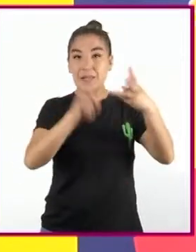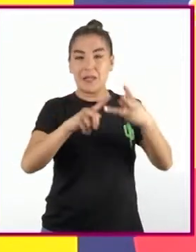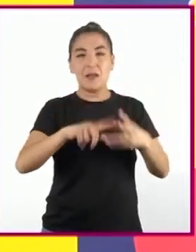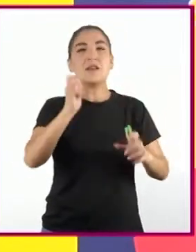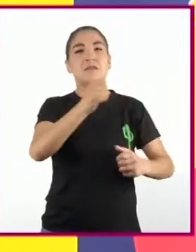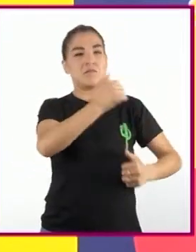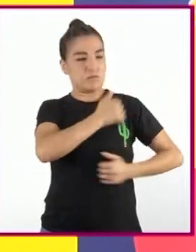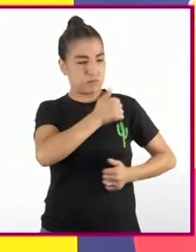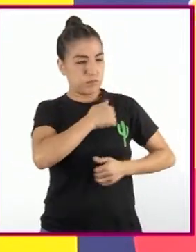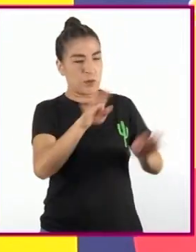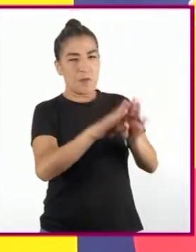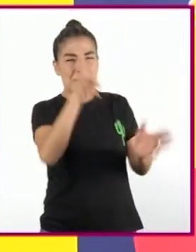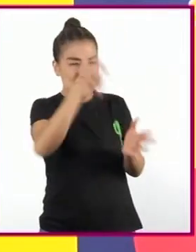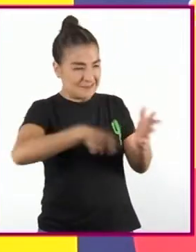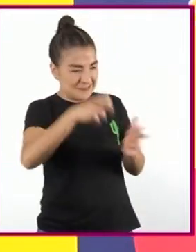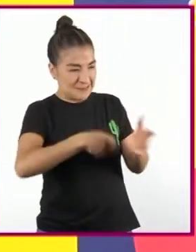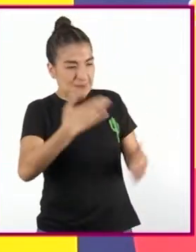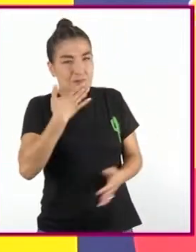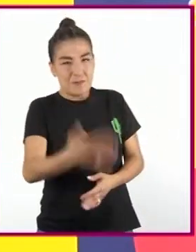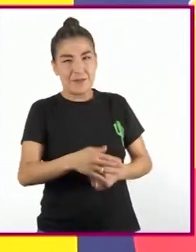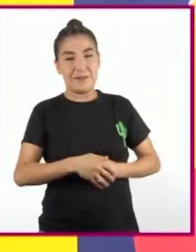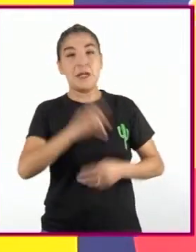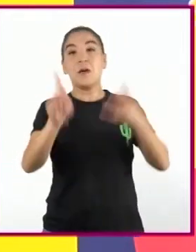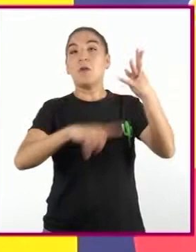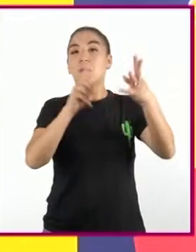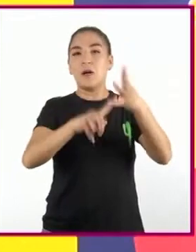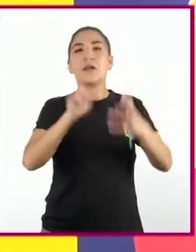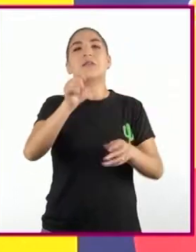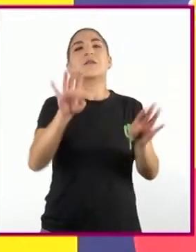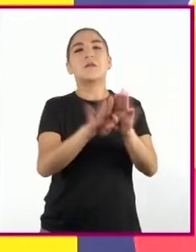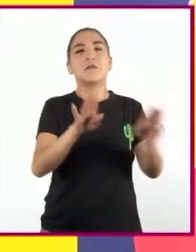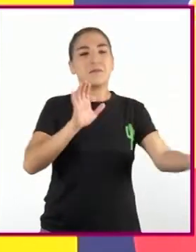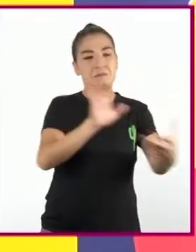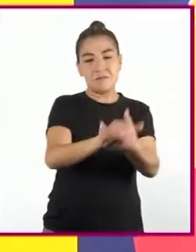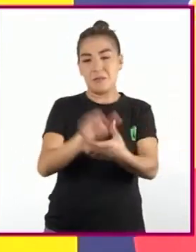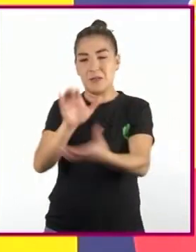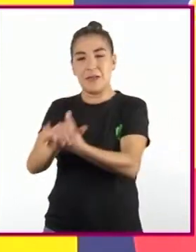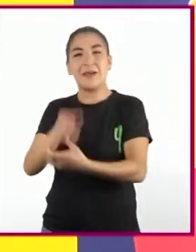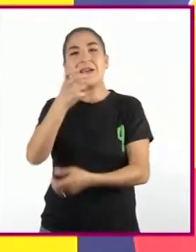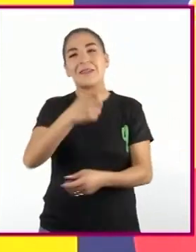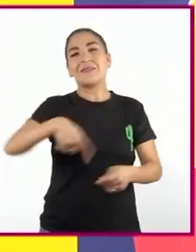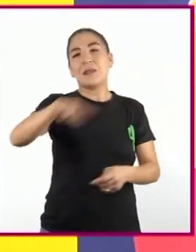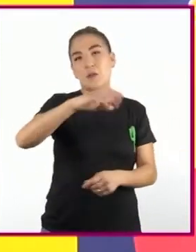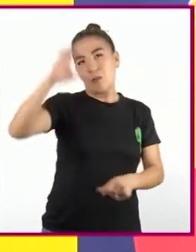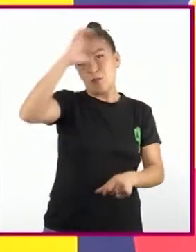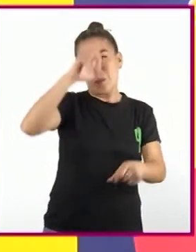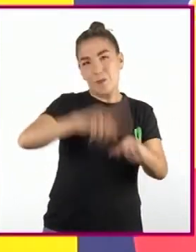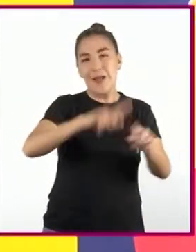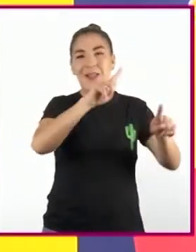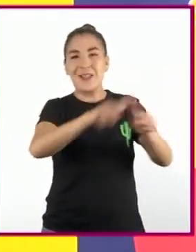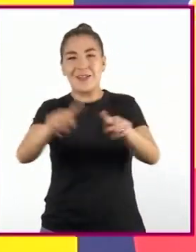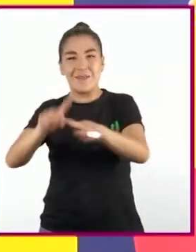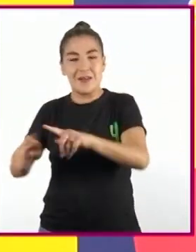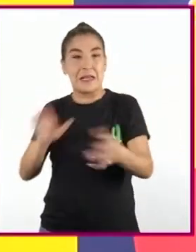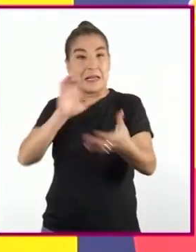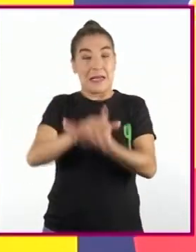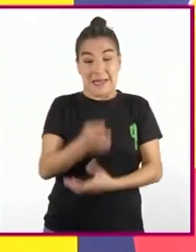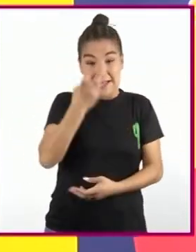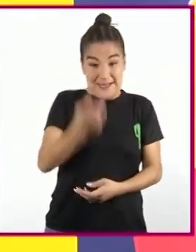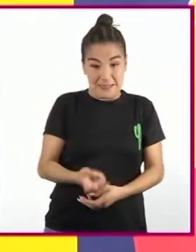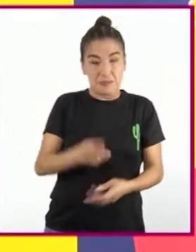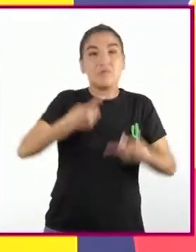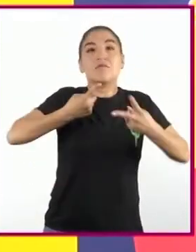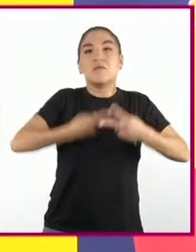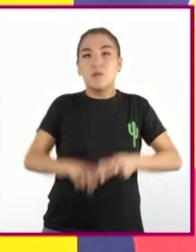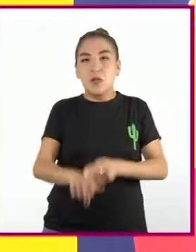mejor preparados y 4. Alianzas matrimoniales entre linajes de diversas culturas, lo que dio origen a